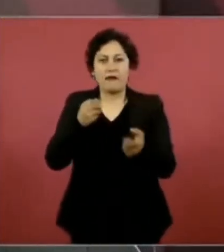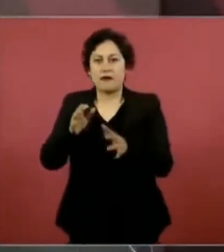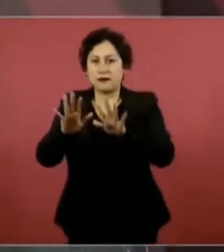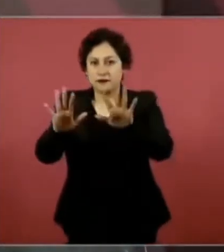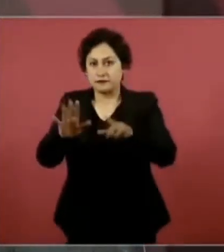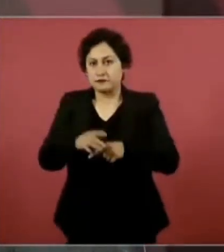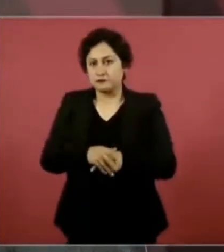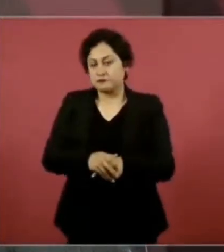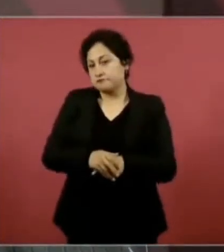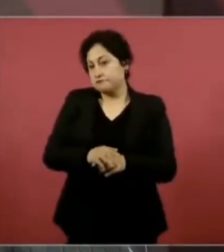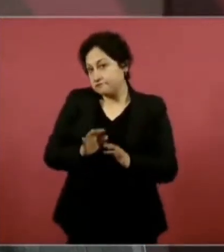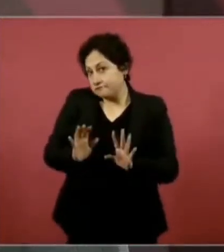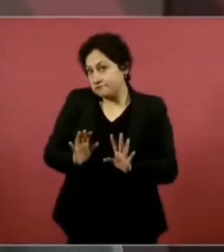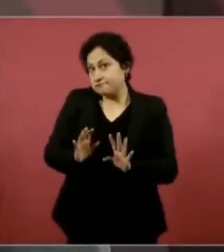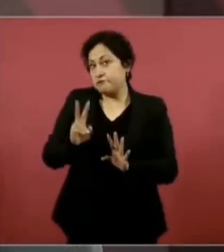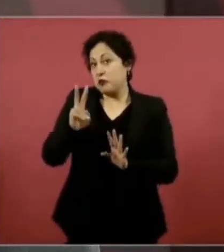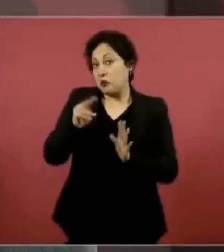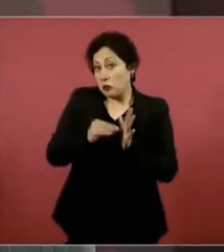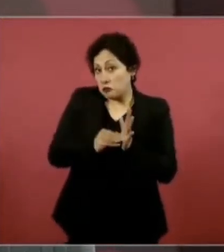No,